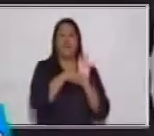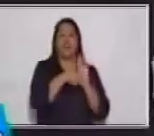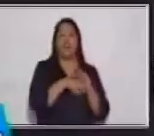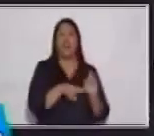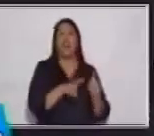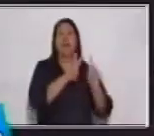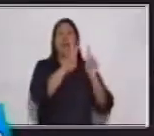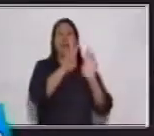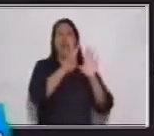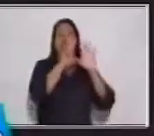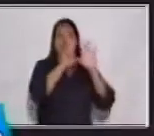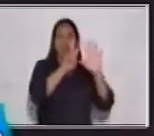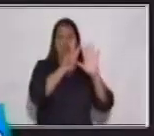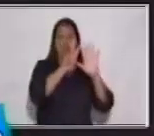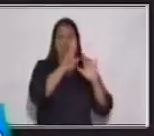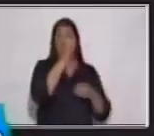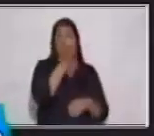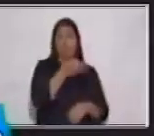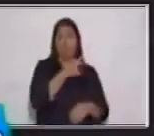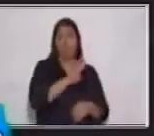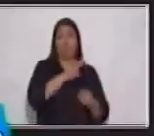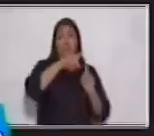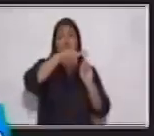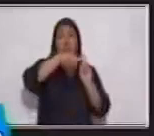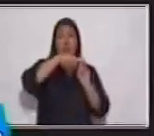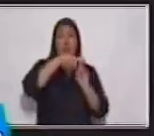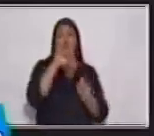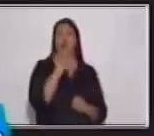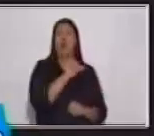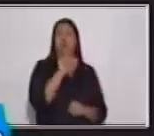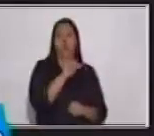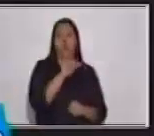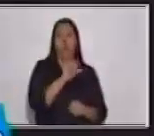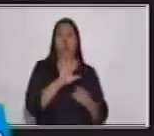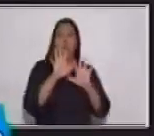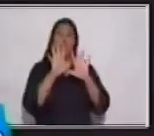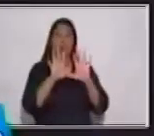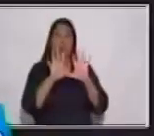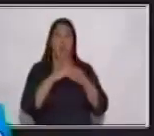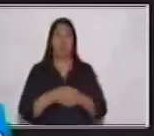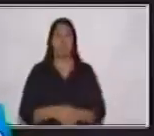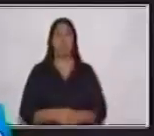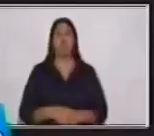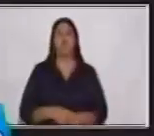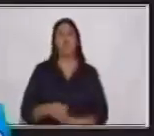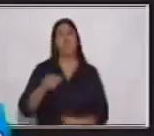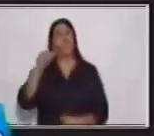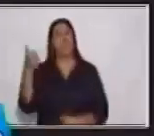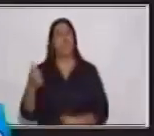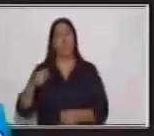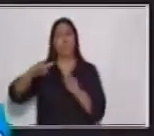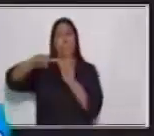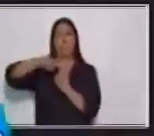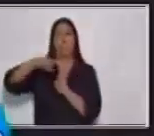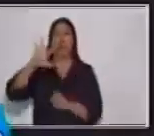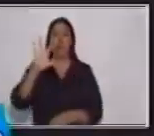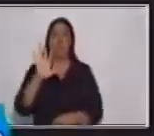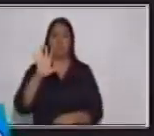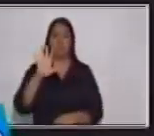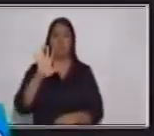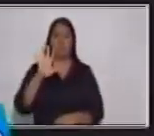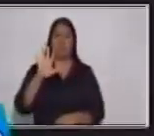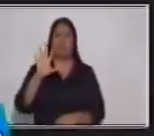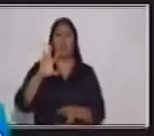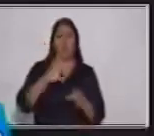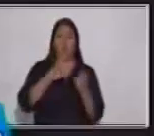ser igual a 10, que ya estaba de este lado de la igualdad, y este más 5 pasa del otro lado